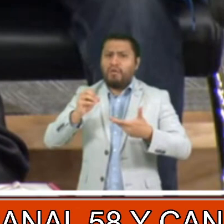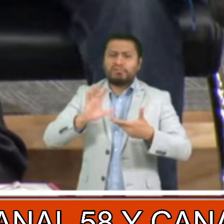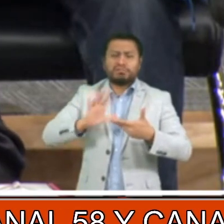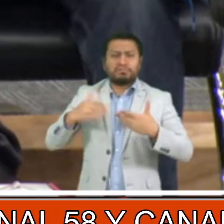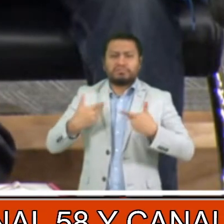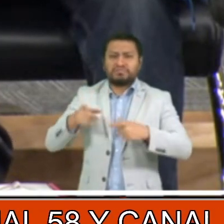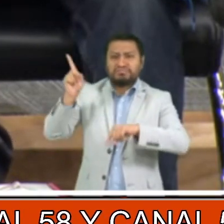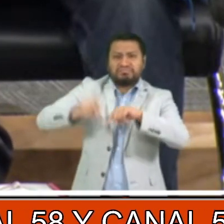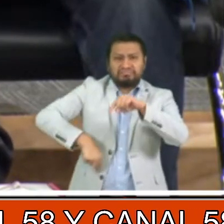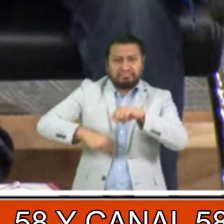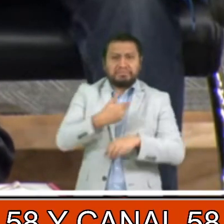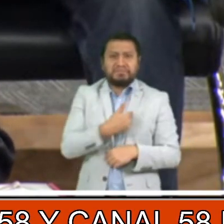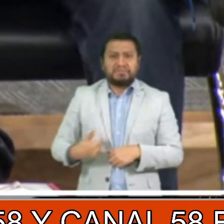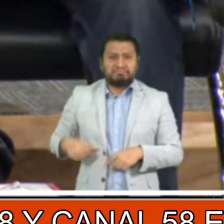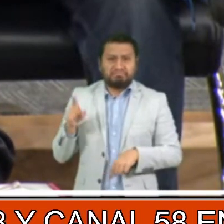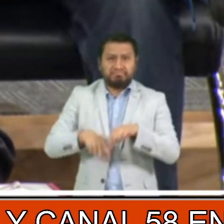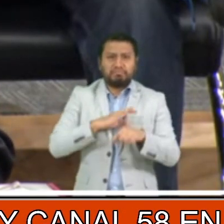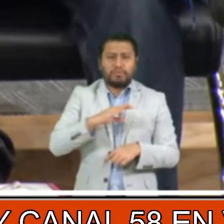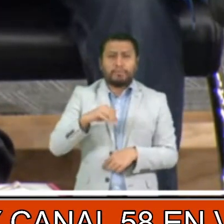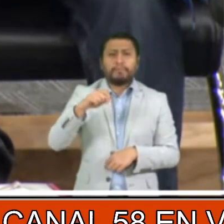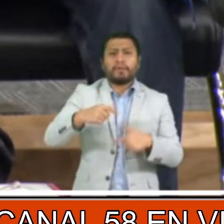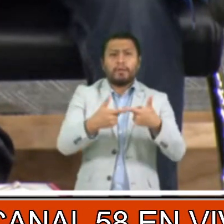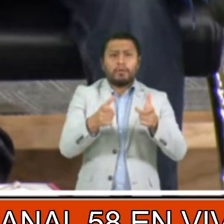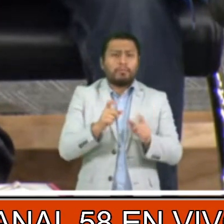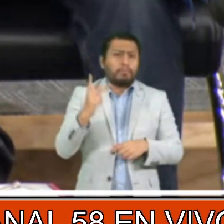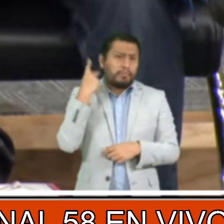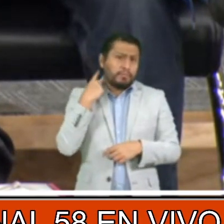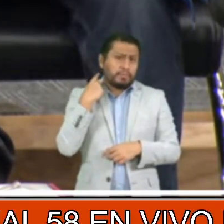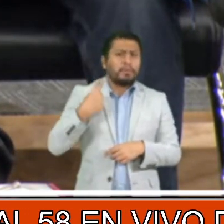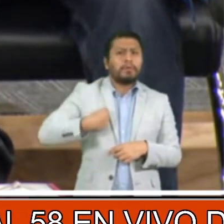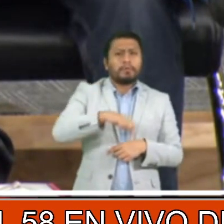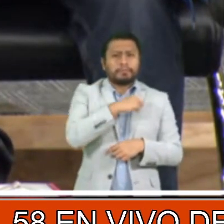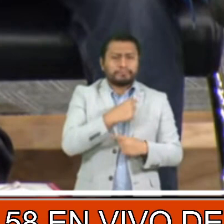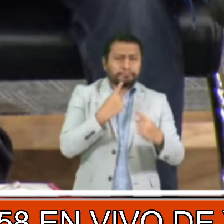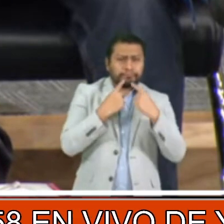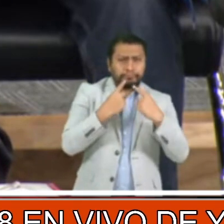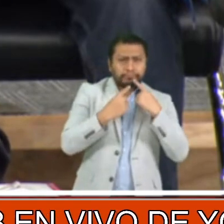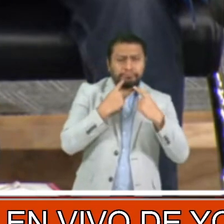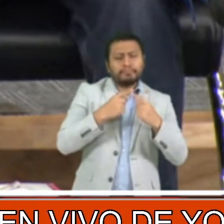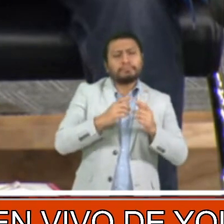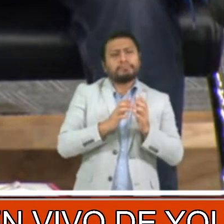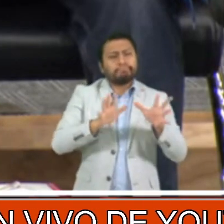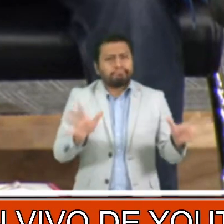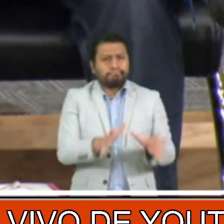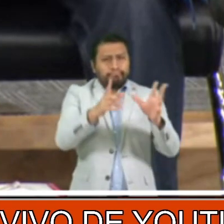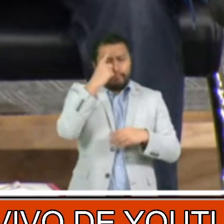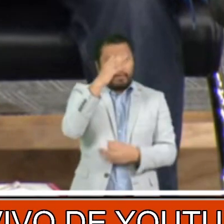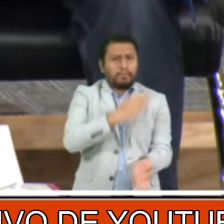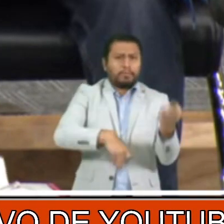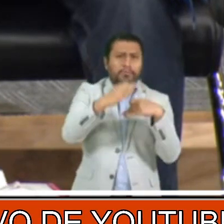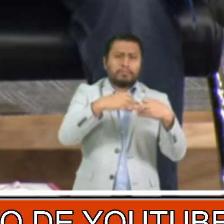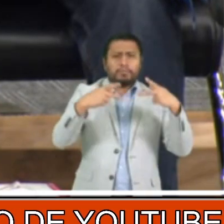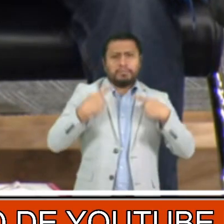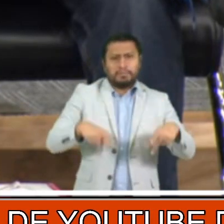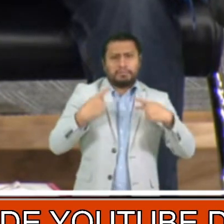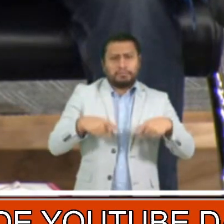Federal. En el Partido del Trabajo hacemos votos para que las y los mexicanos ejerzan este derecho que la Constitución